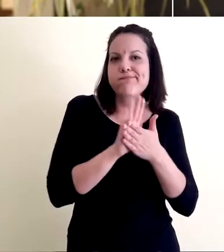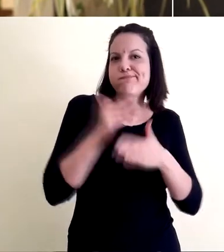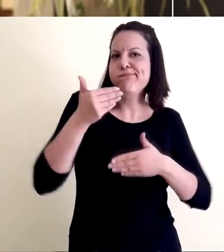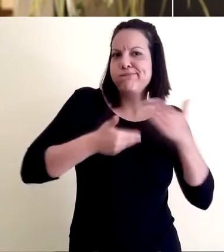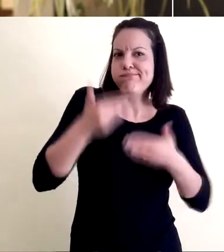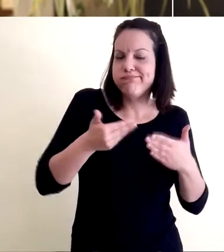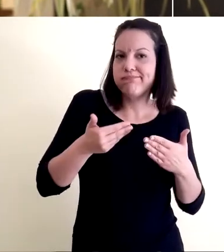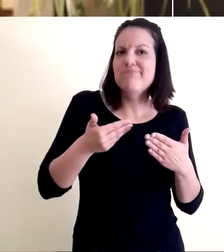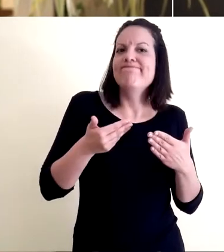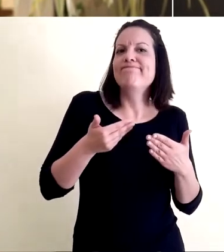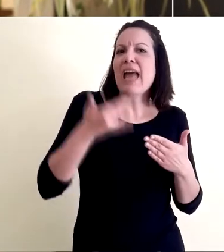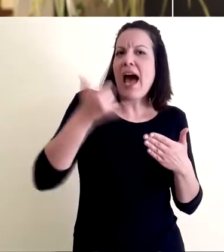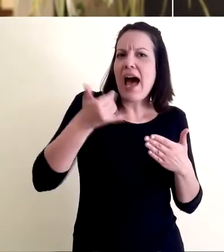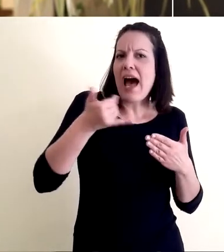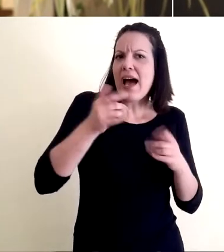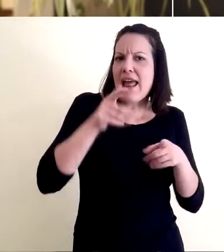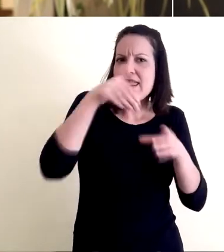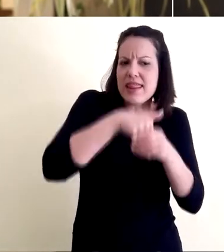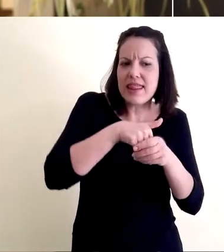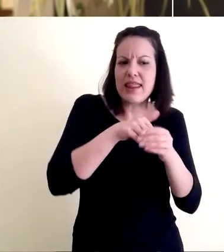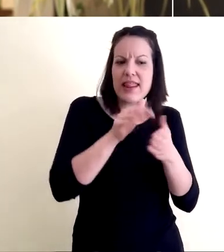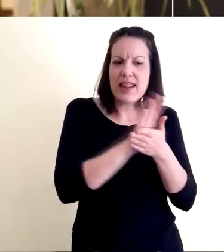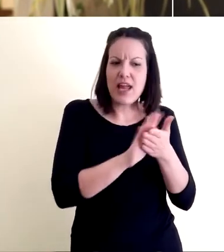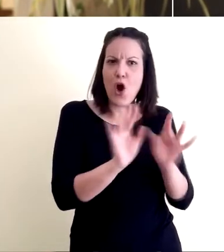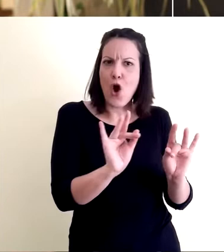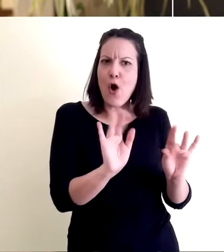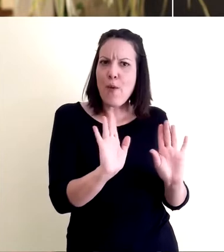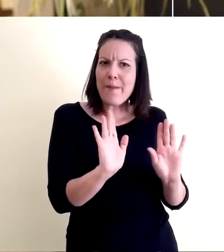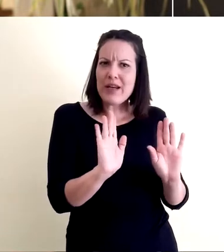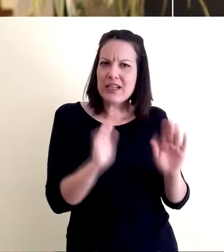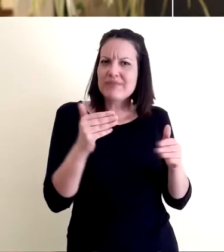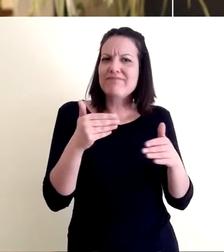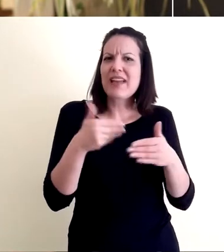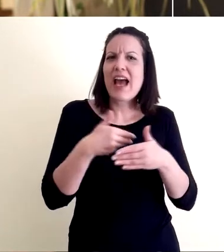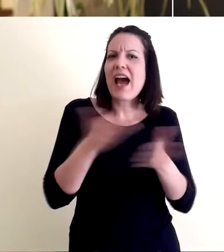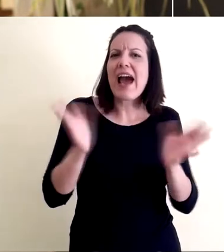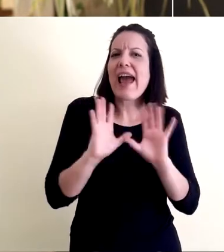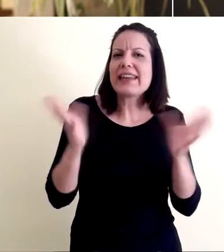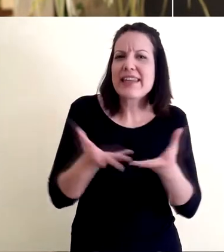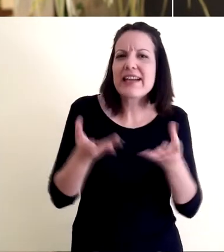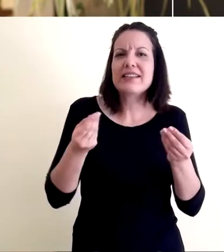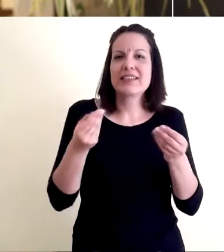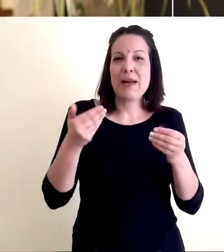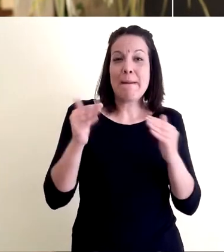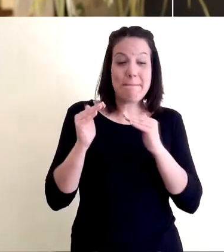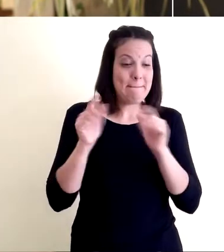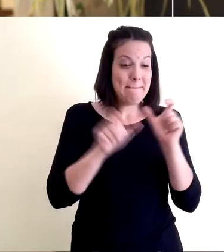situaciones complejas. En términos generales de lo que es socialización, intercambio con los